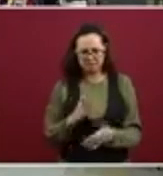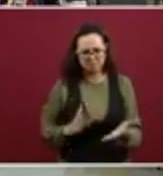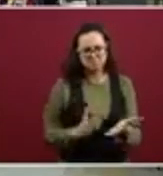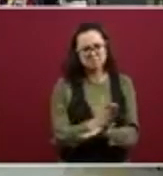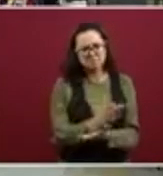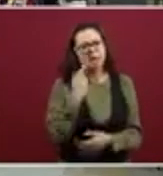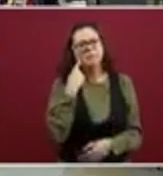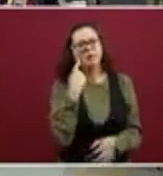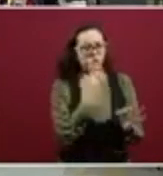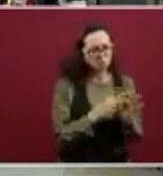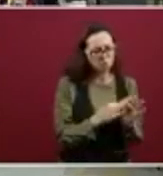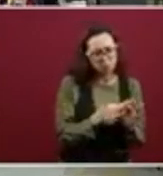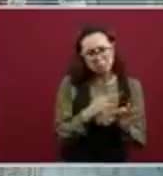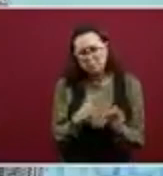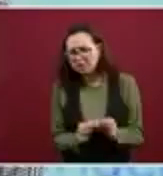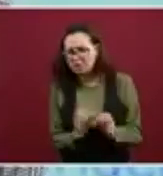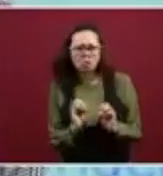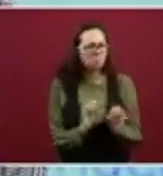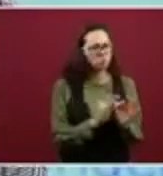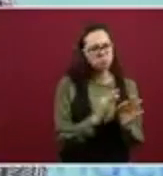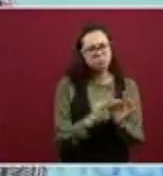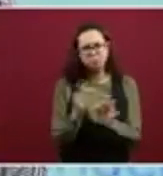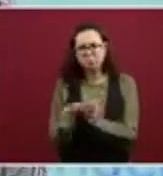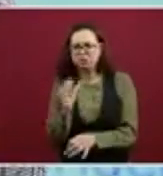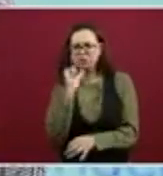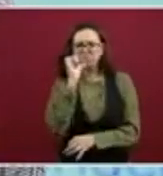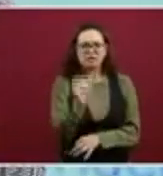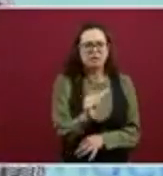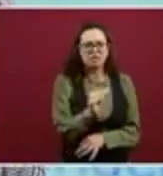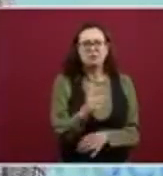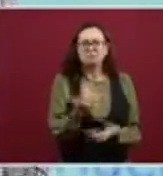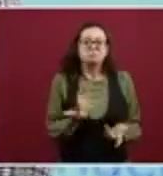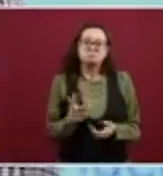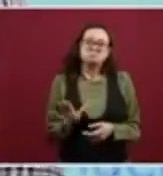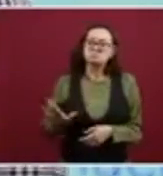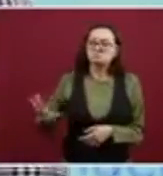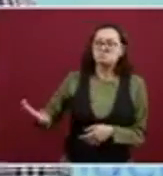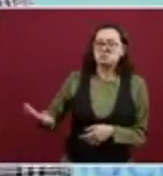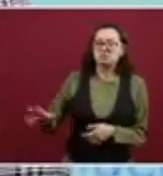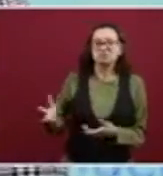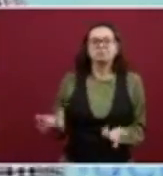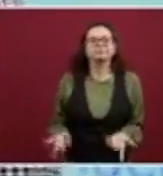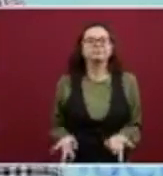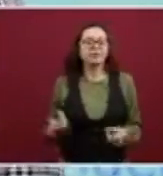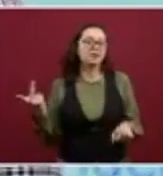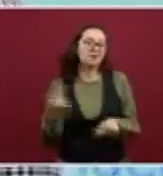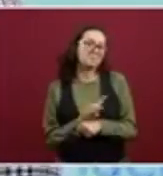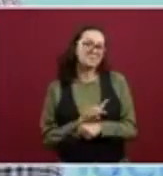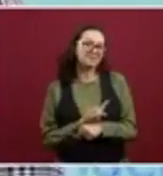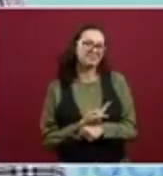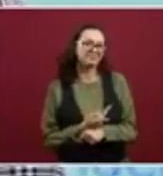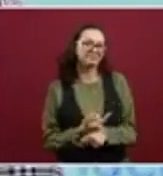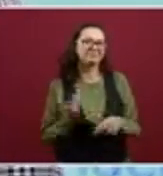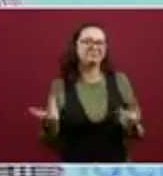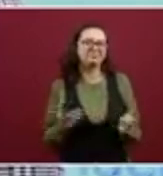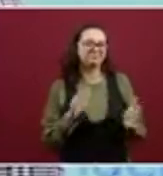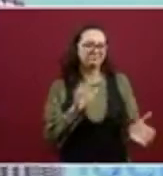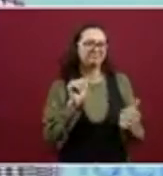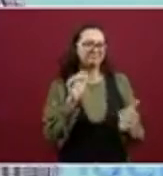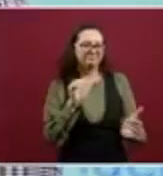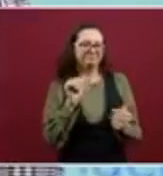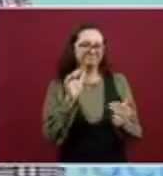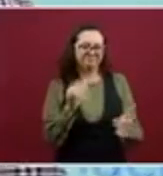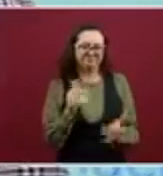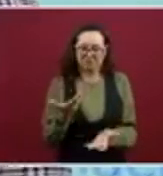cumplió, y además mermó la recaudación secundaria. Obviamente, al no existir o restringirse el número de auditorías, no